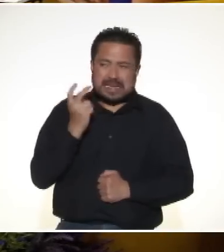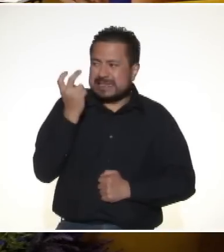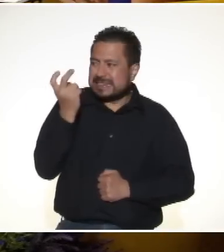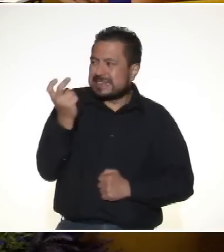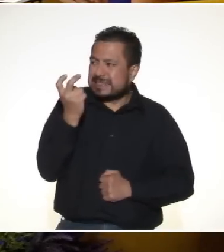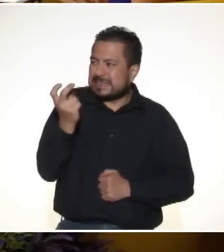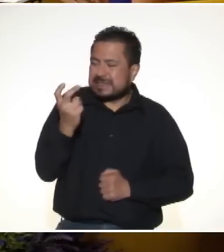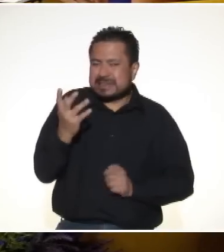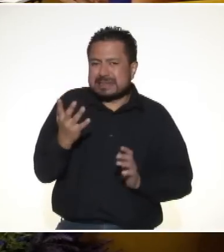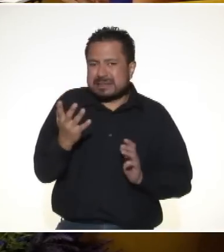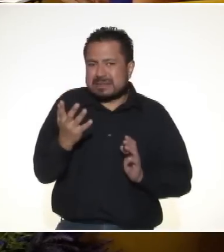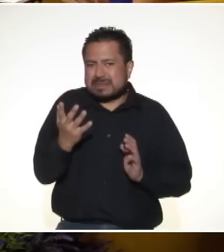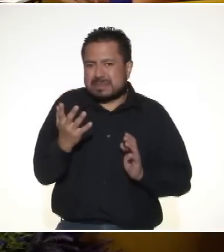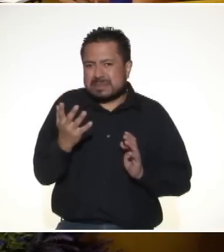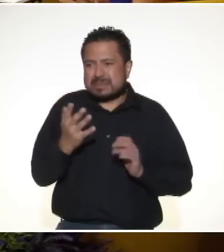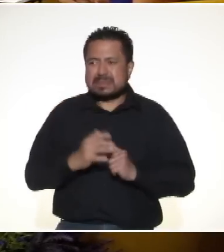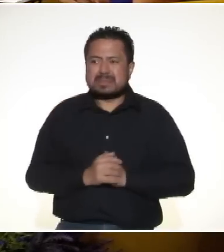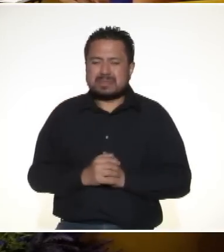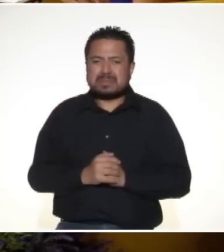tipo de